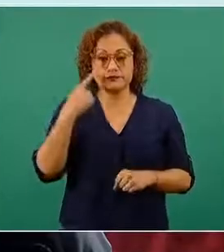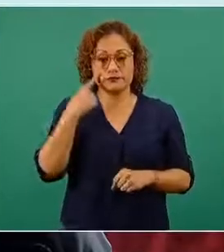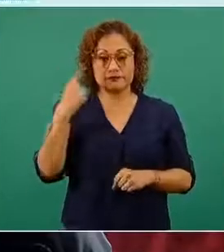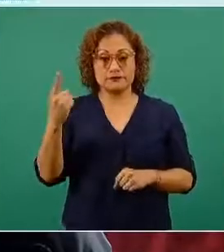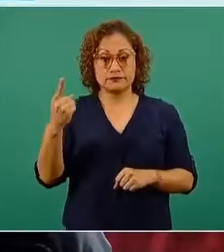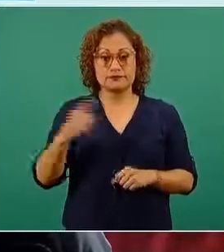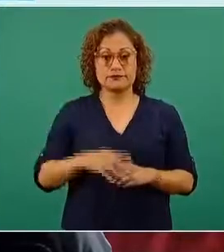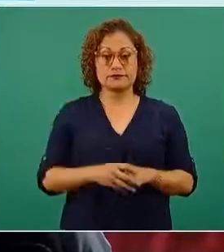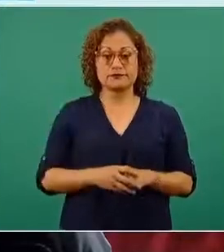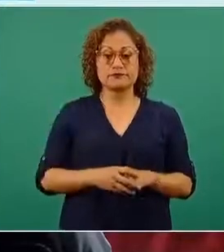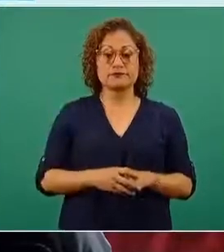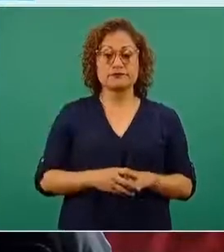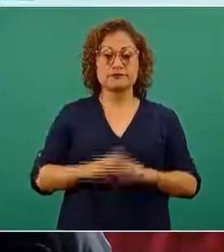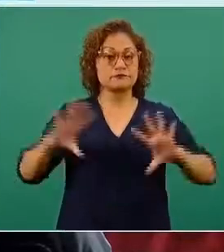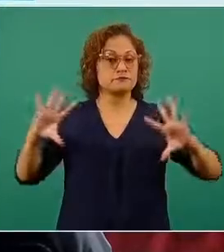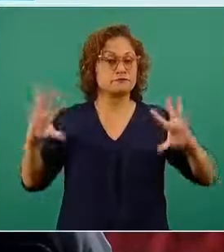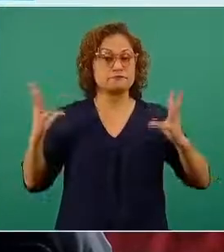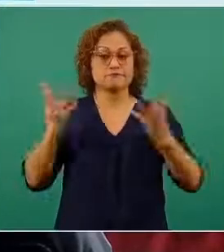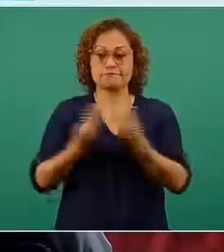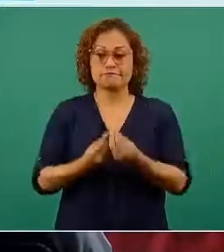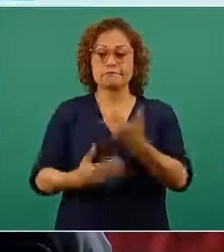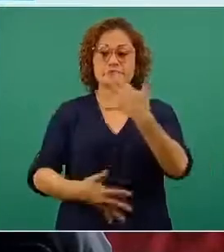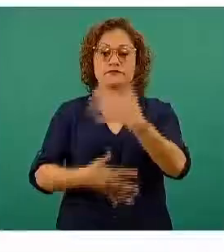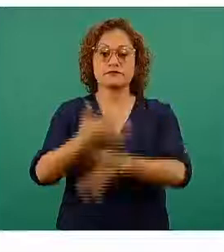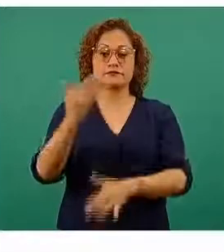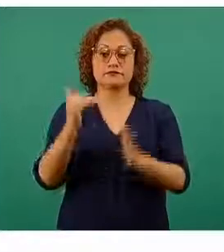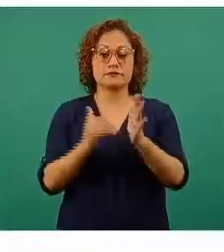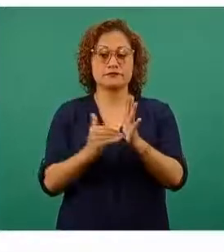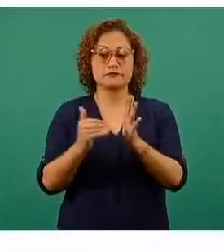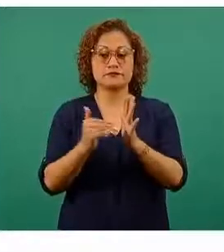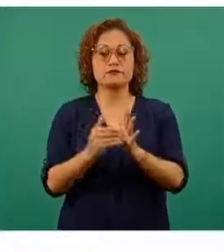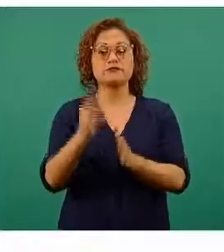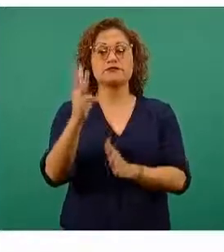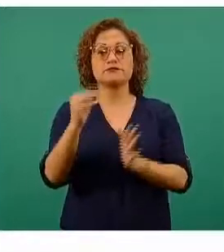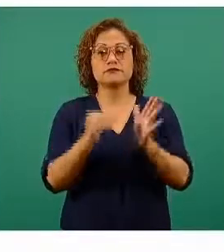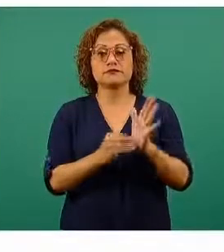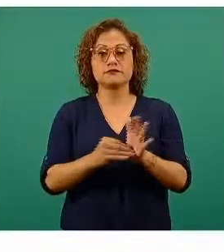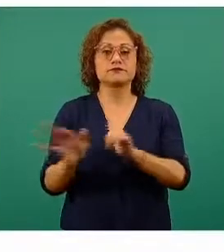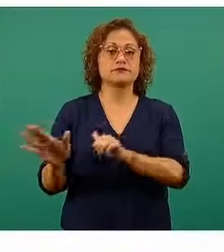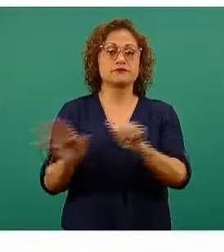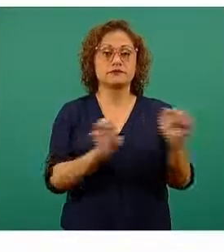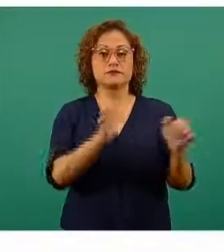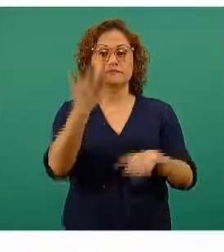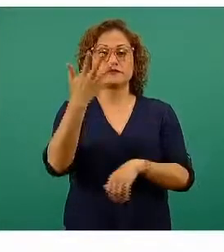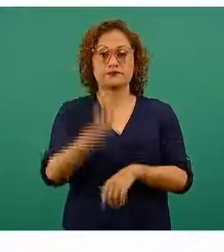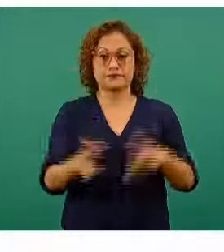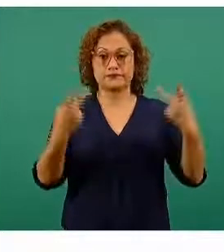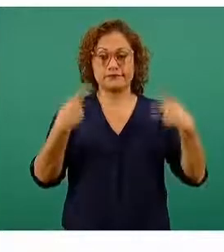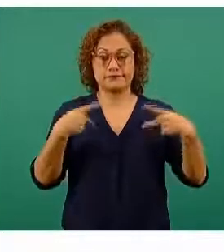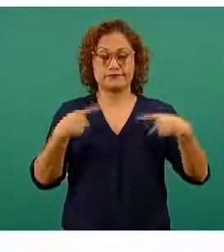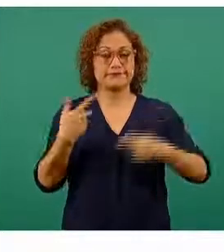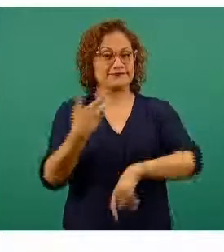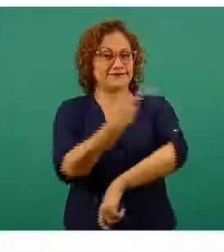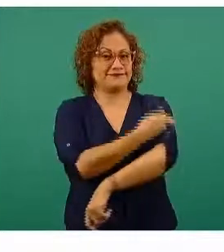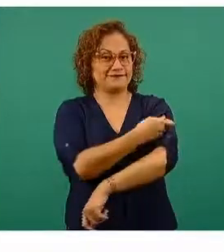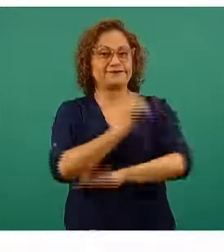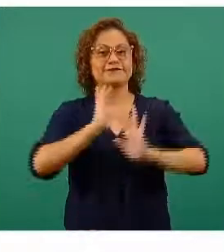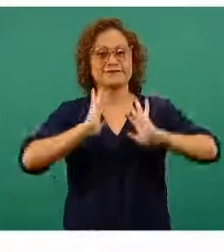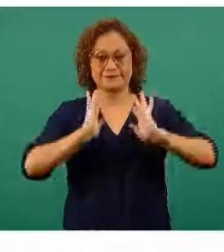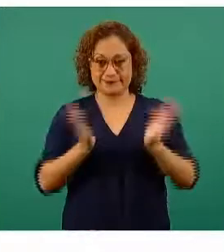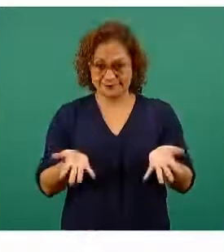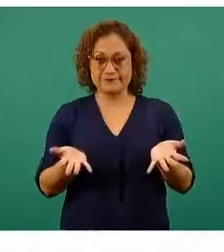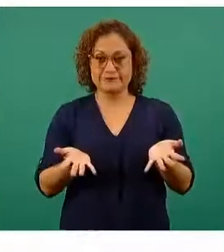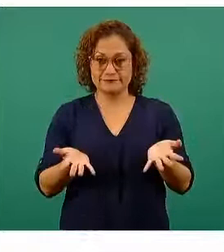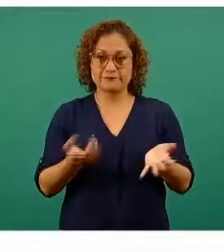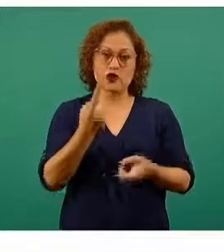acumulado. Más de 15 millones 3.610 personas han recibido ya al menos una